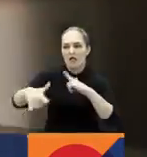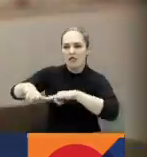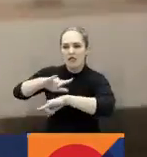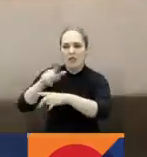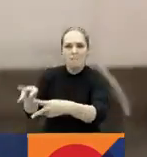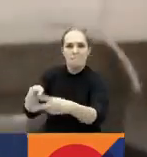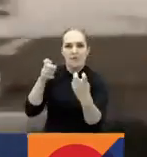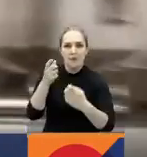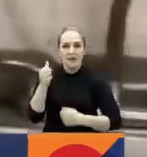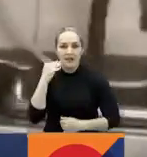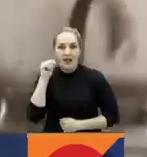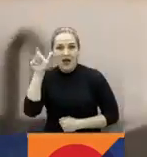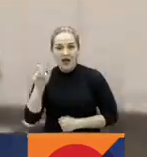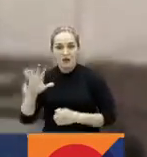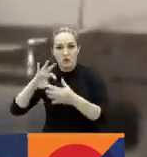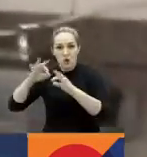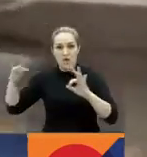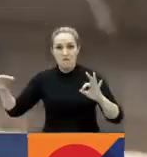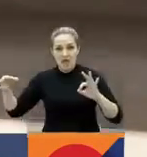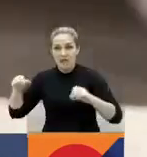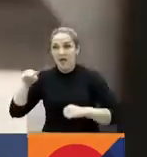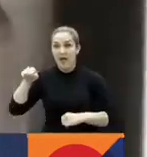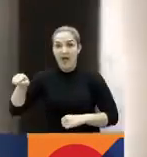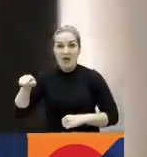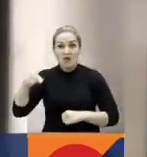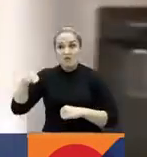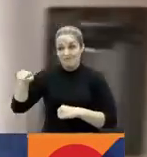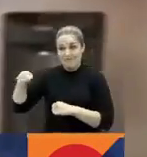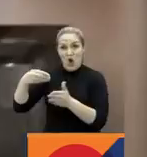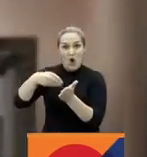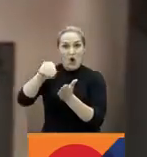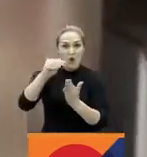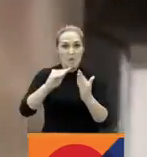hombre le había vendido una casa que ya tenía dueño.